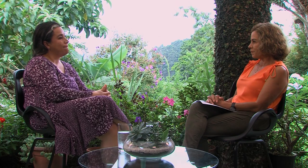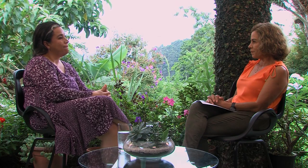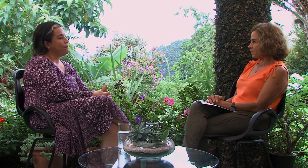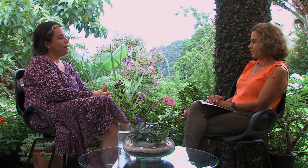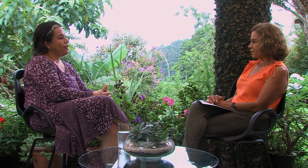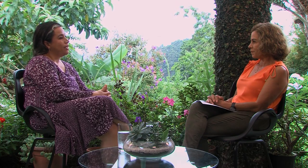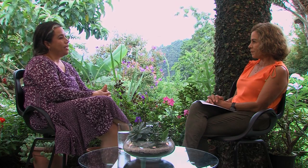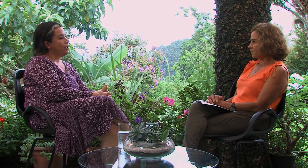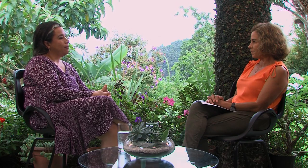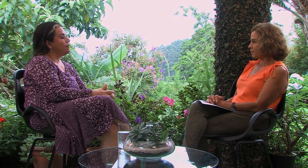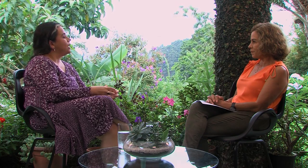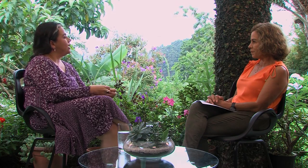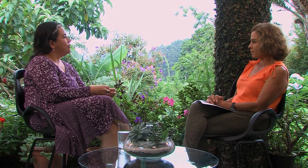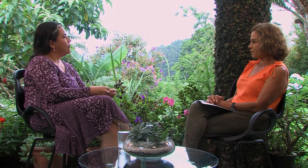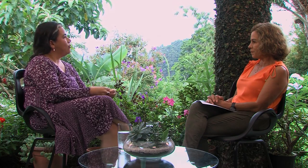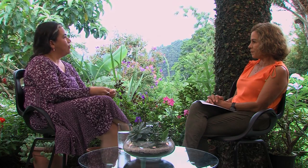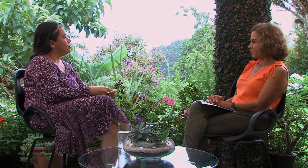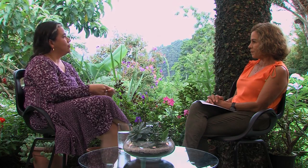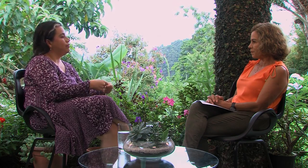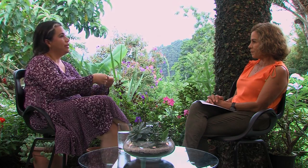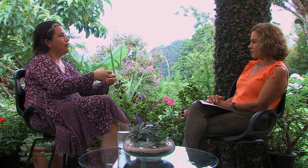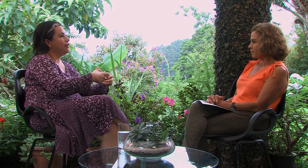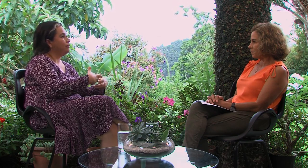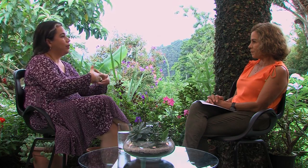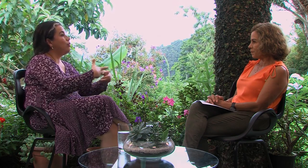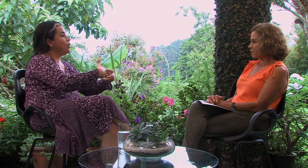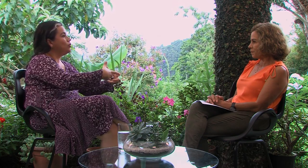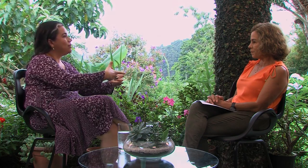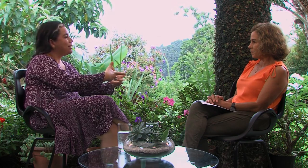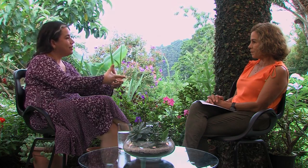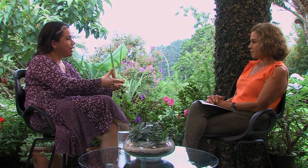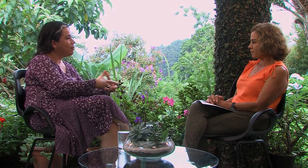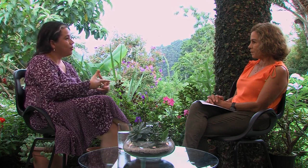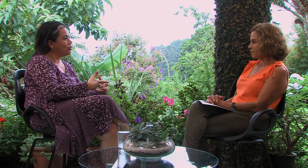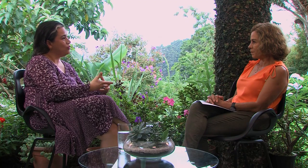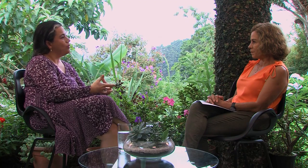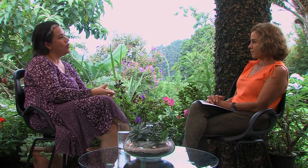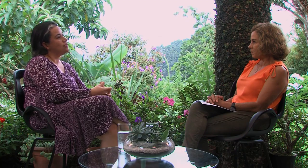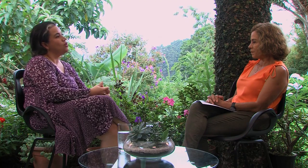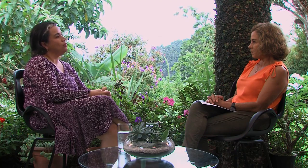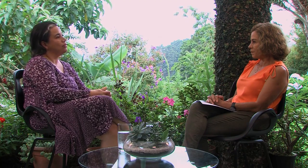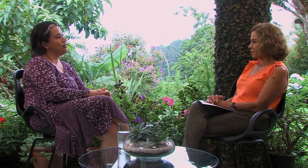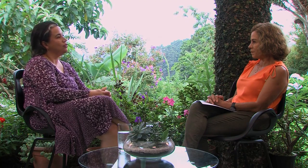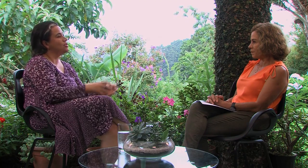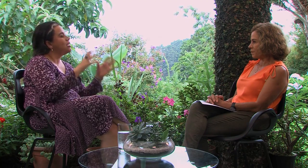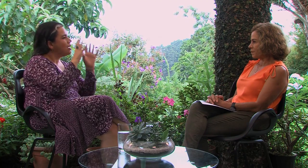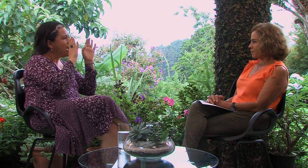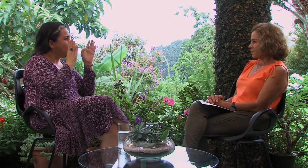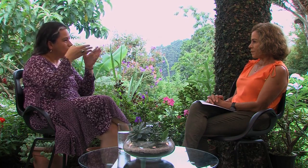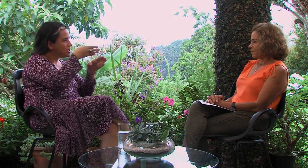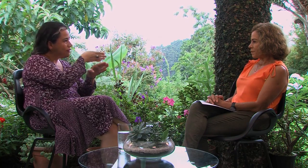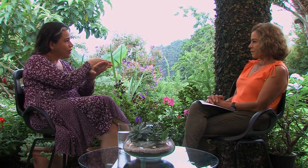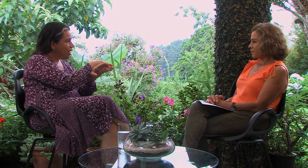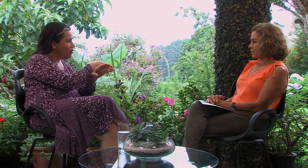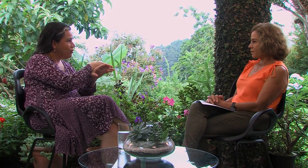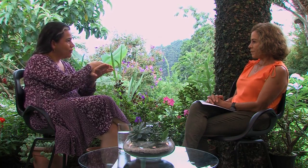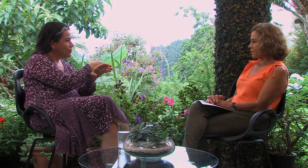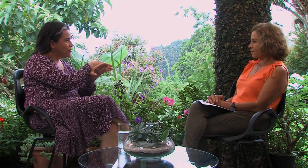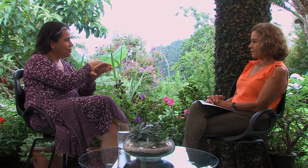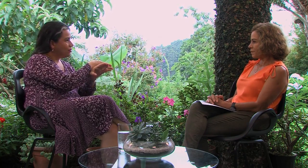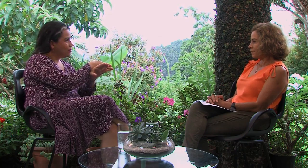a la imagen esta, más bien como promoviendo una maternidad producto de una violación. Entonces, ¿a dónde está